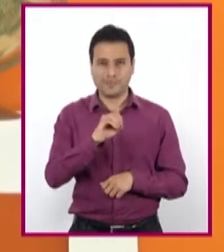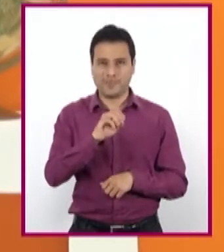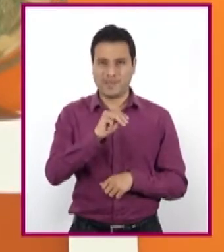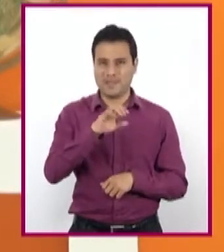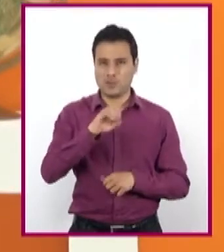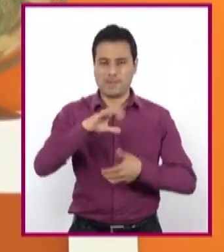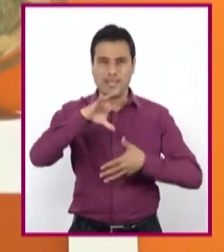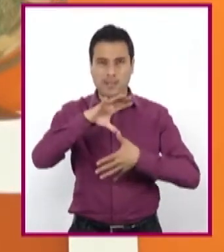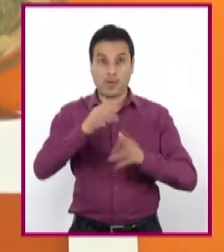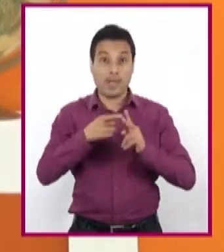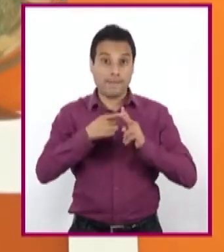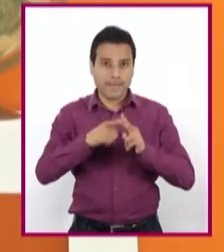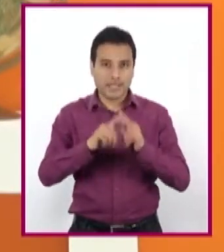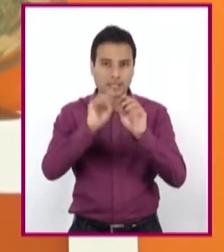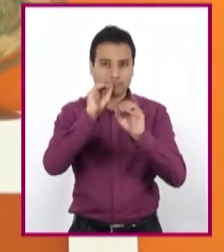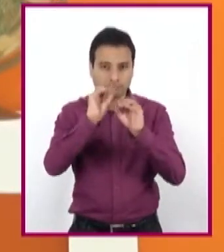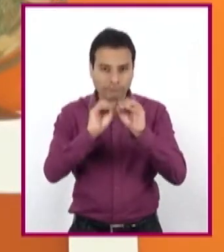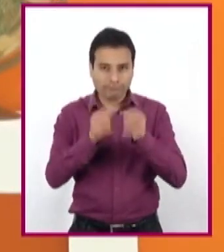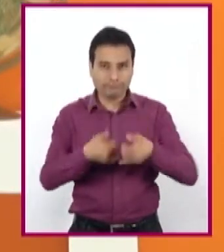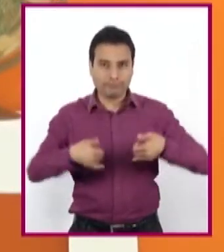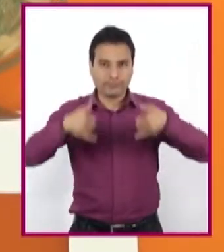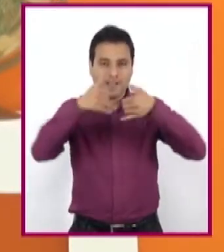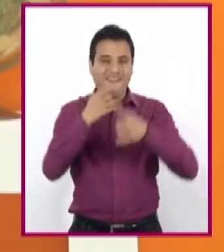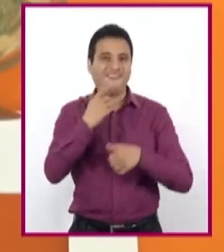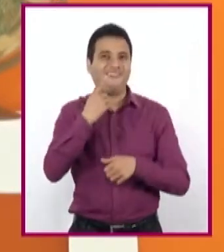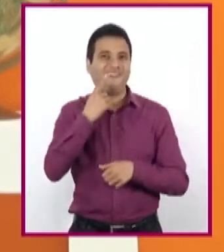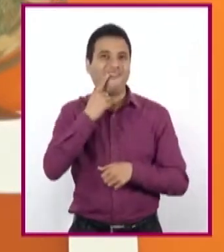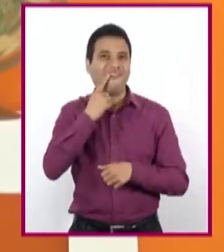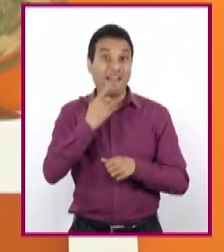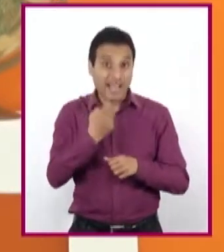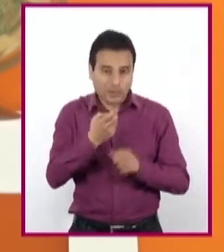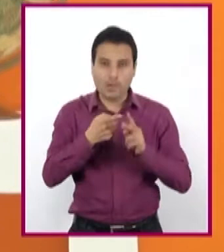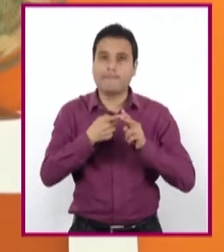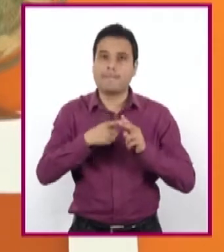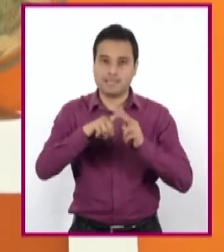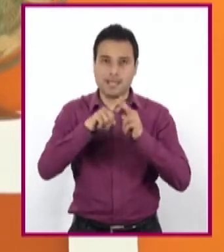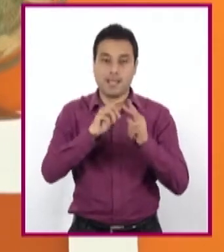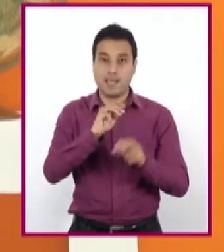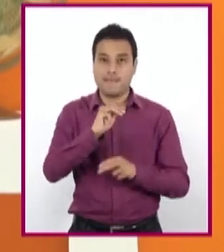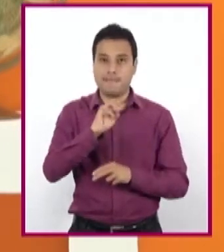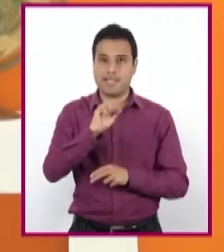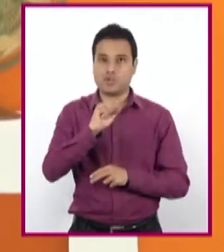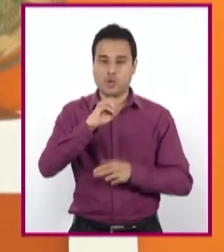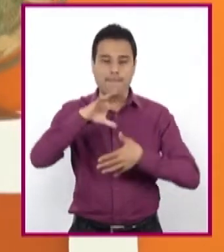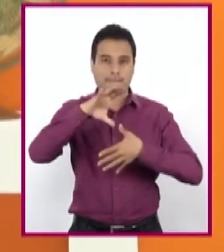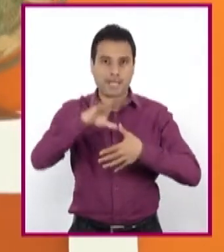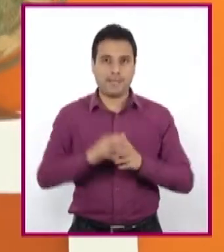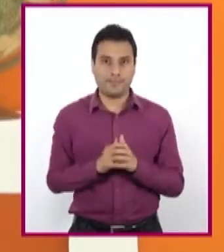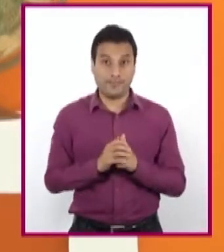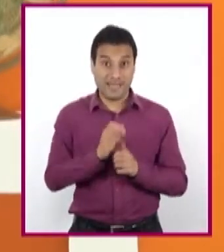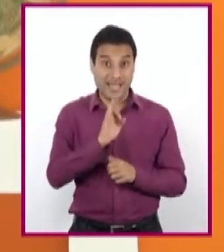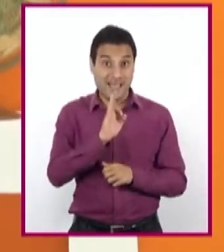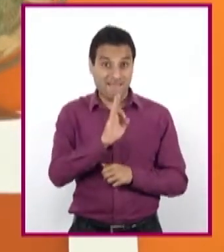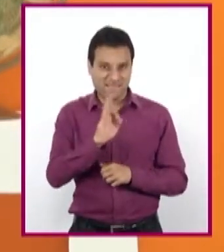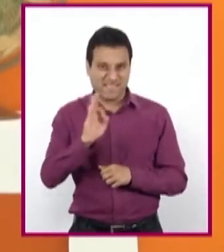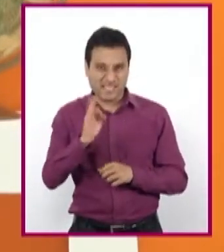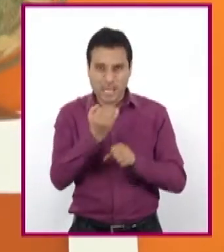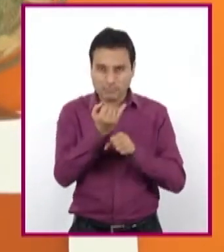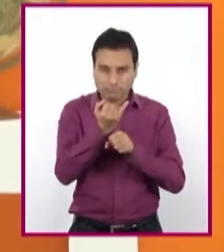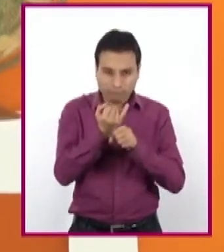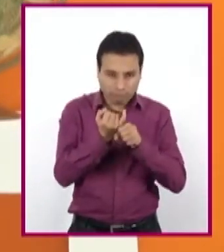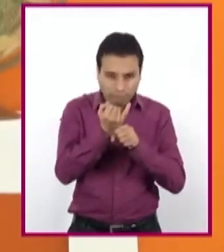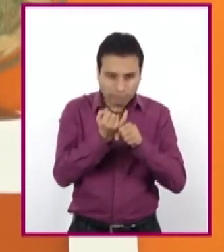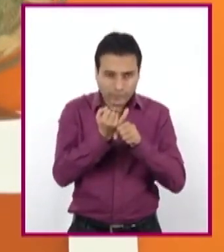de la cerámica está vinculada al nacimiento de Mesoamérica. De acuerdo con los fechamientos radiocarbónicos,